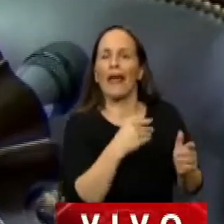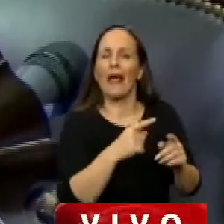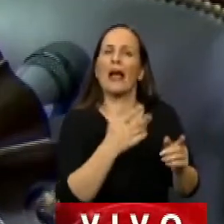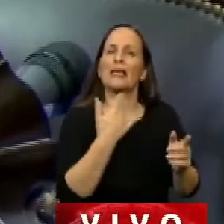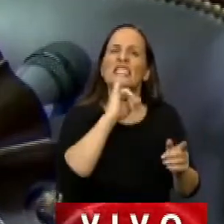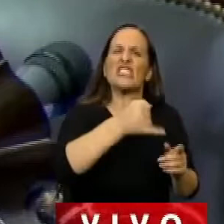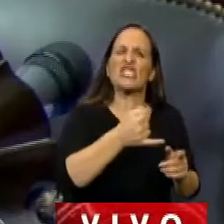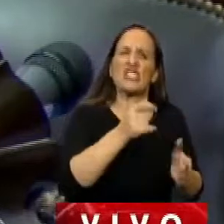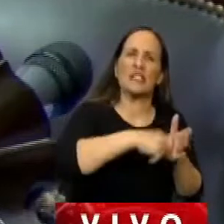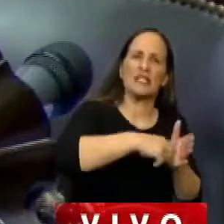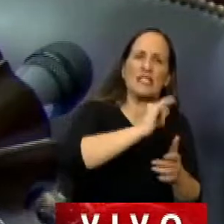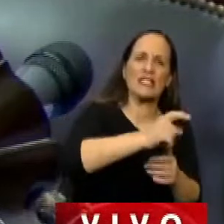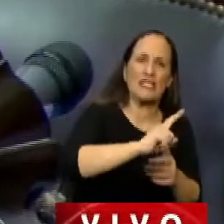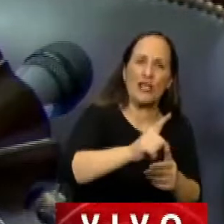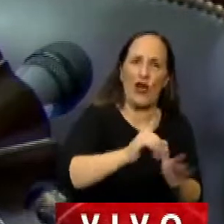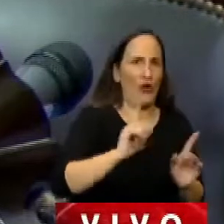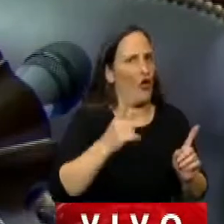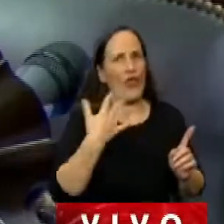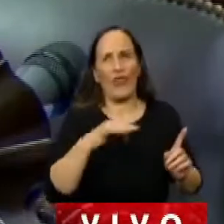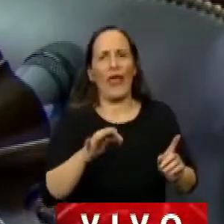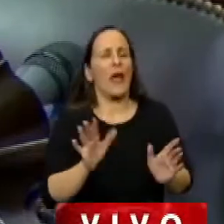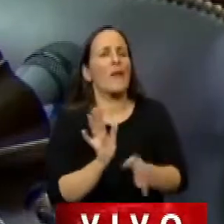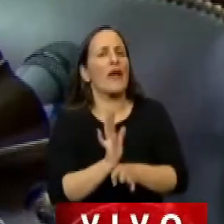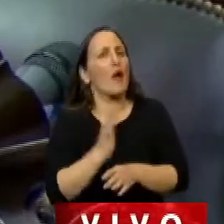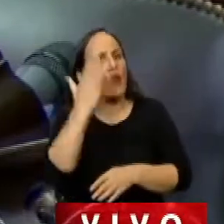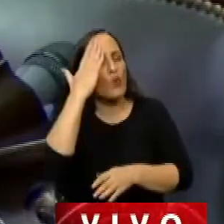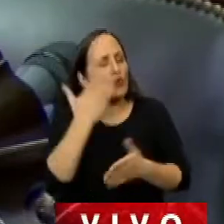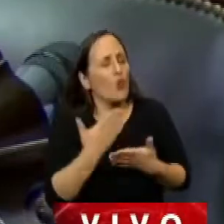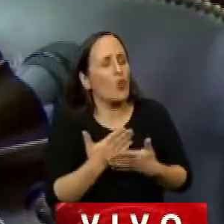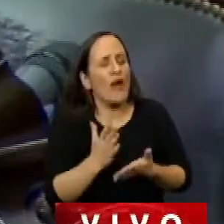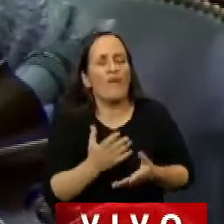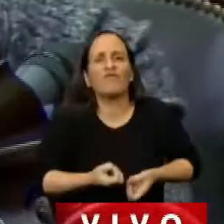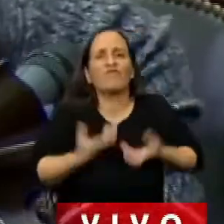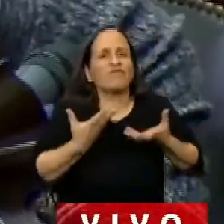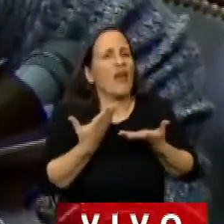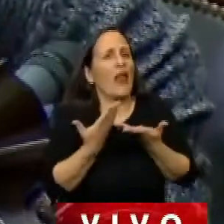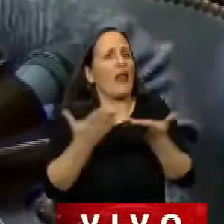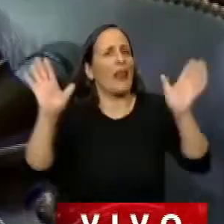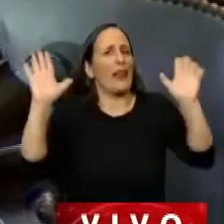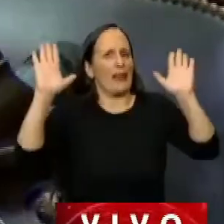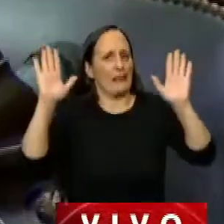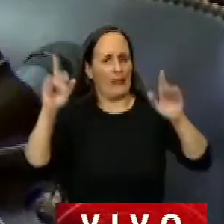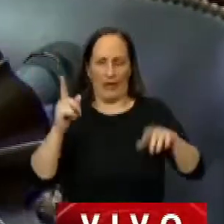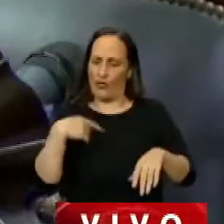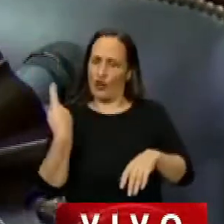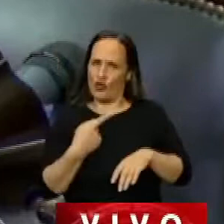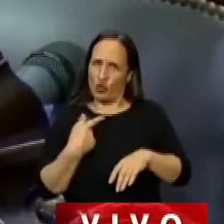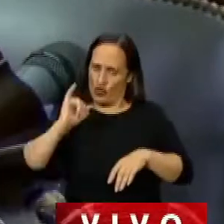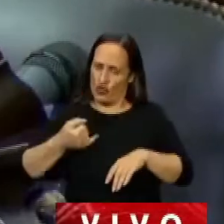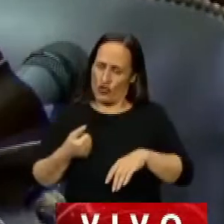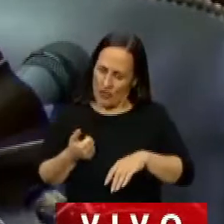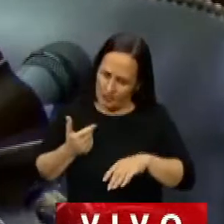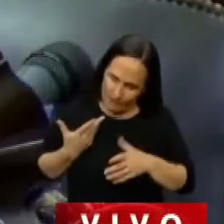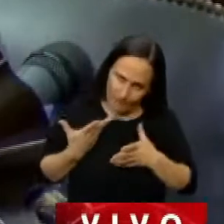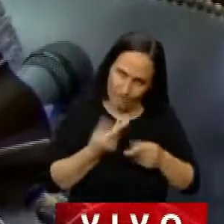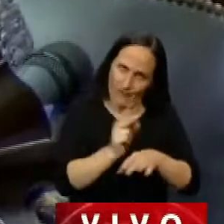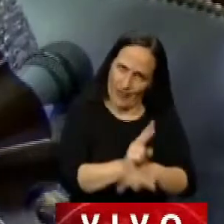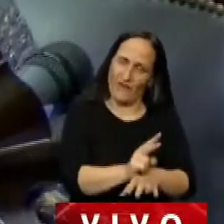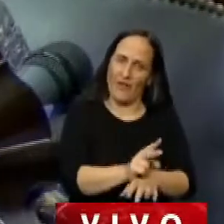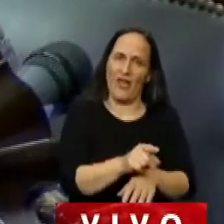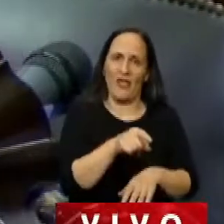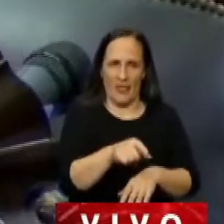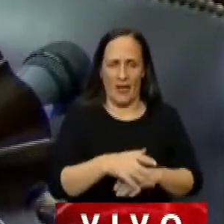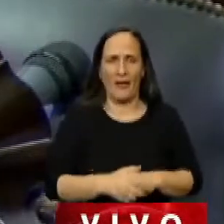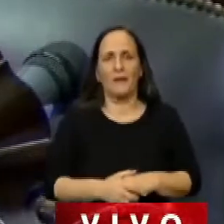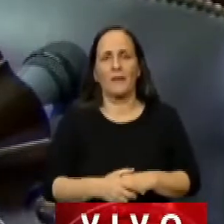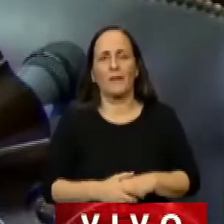ser desenvuelta la libertad cultural, que es lo que venimos a defender con la aprobación de este proyecto. Así